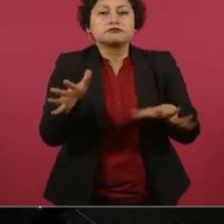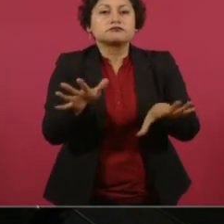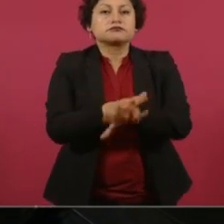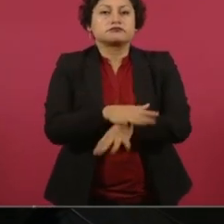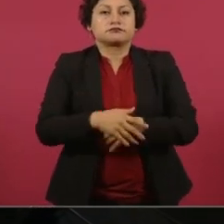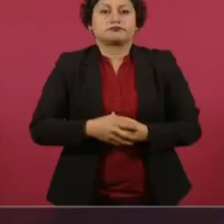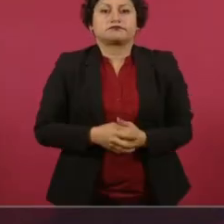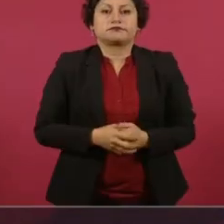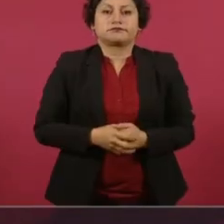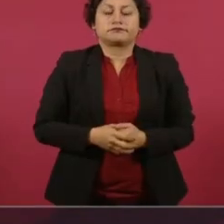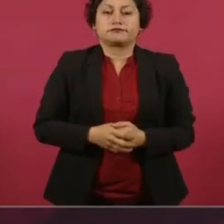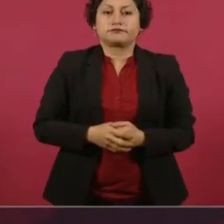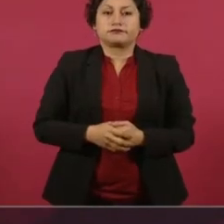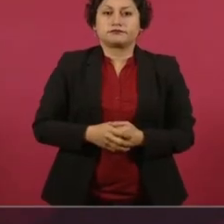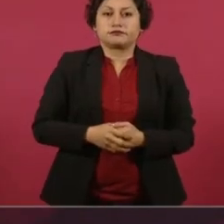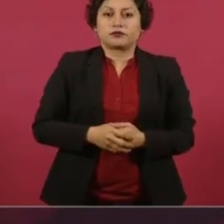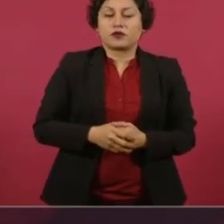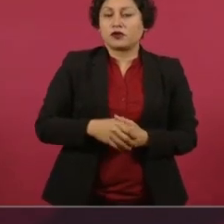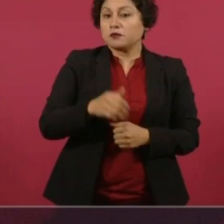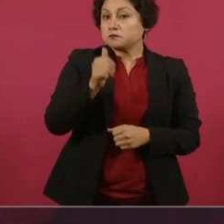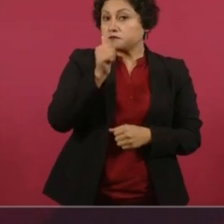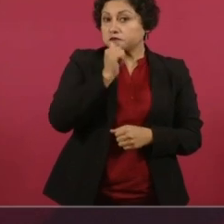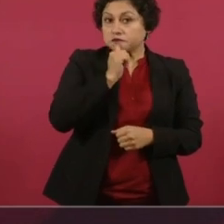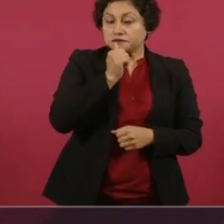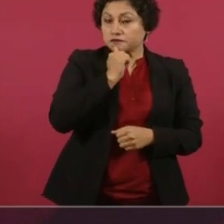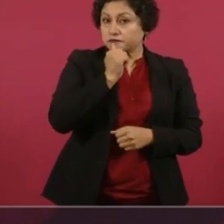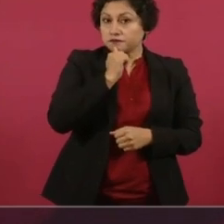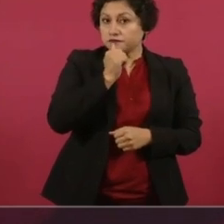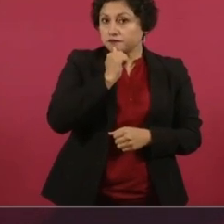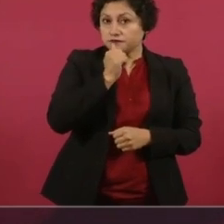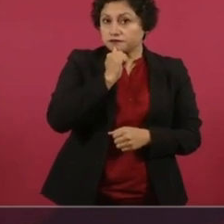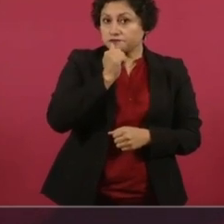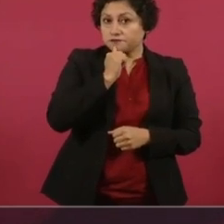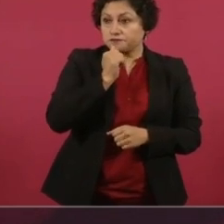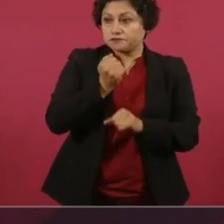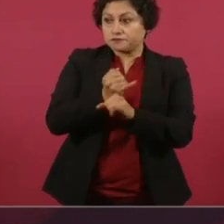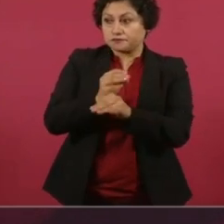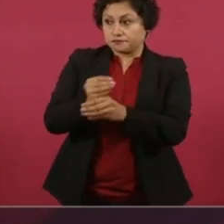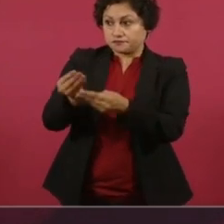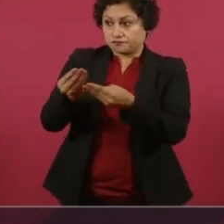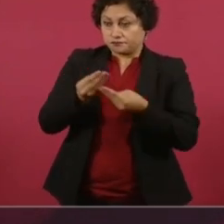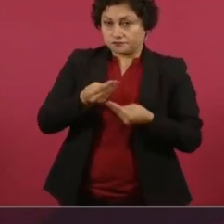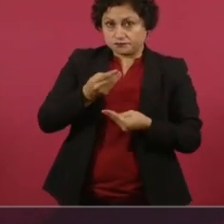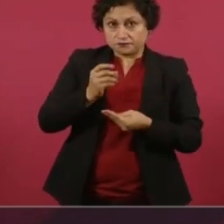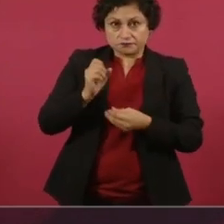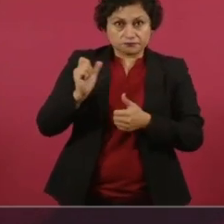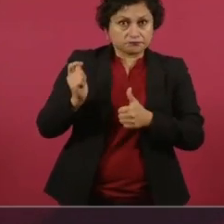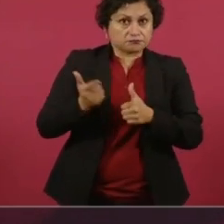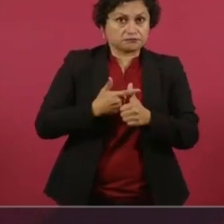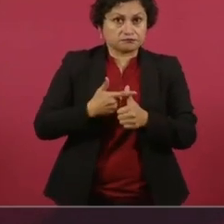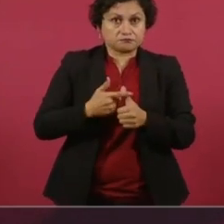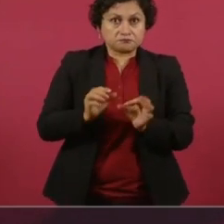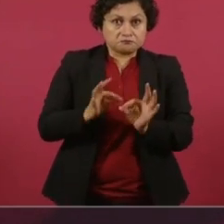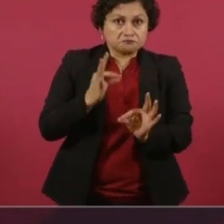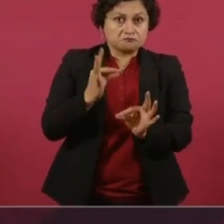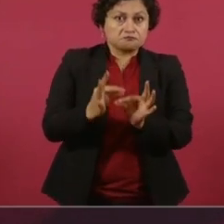Todavía no tengo una información